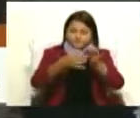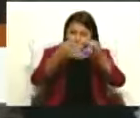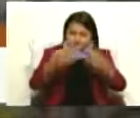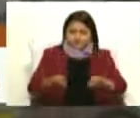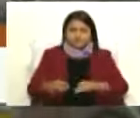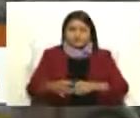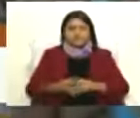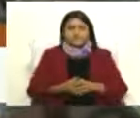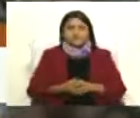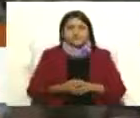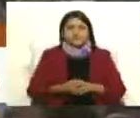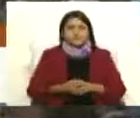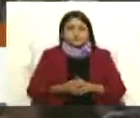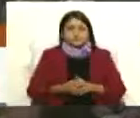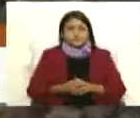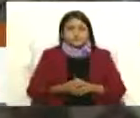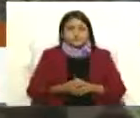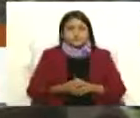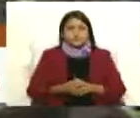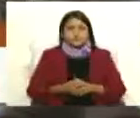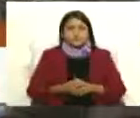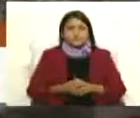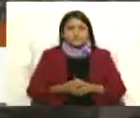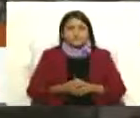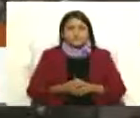¡Qué energía!